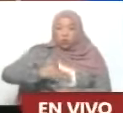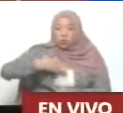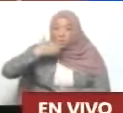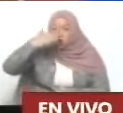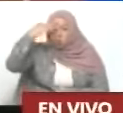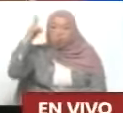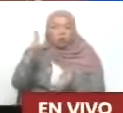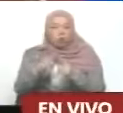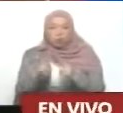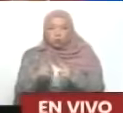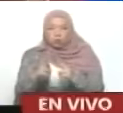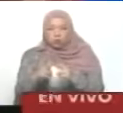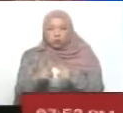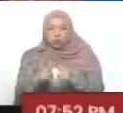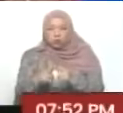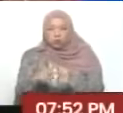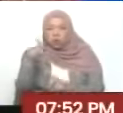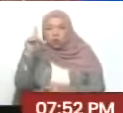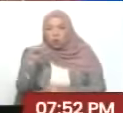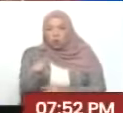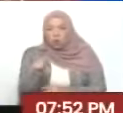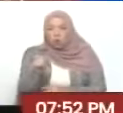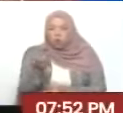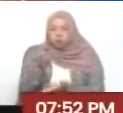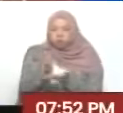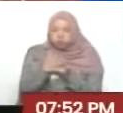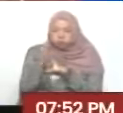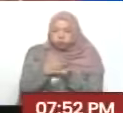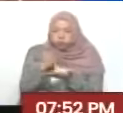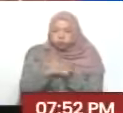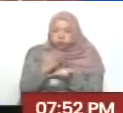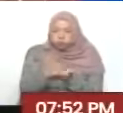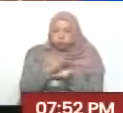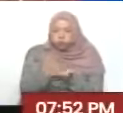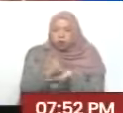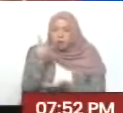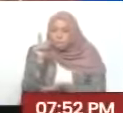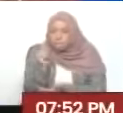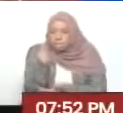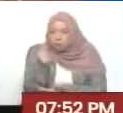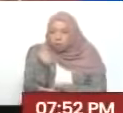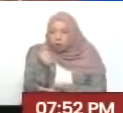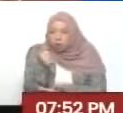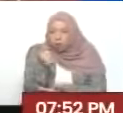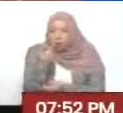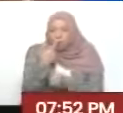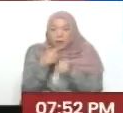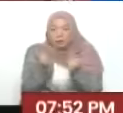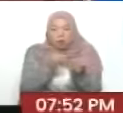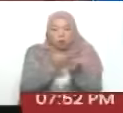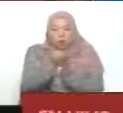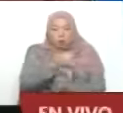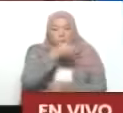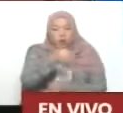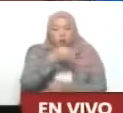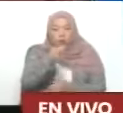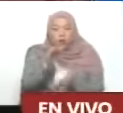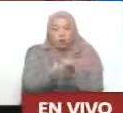conocía. La había leído muy por encima. Y con Mahoma me encuentro con